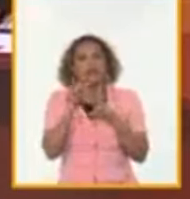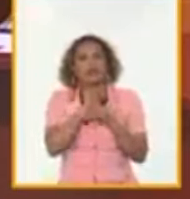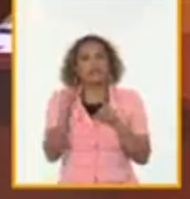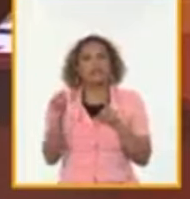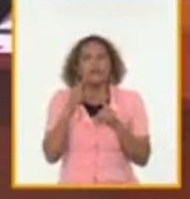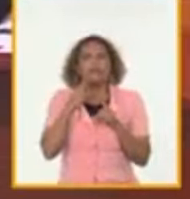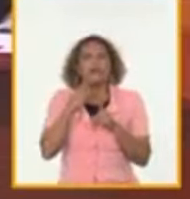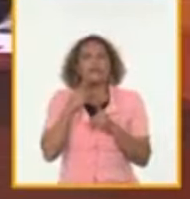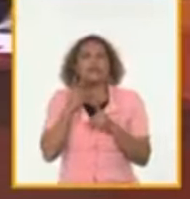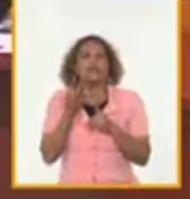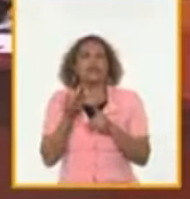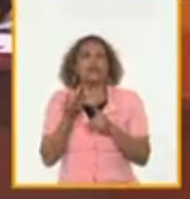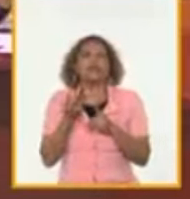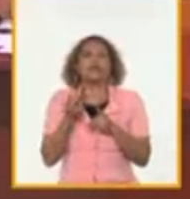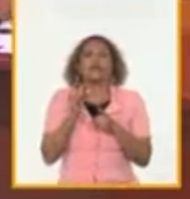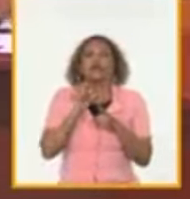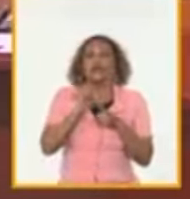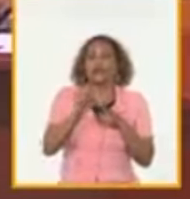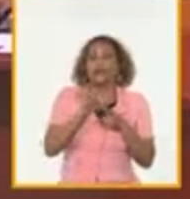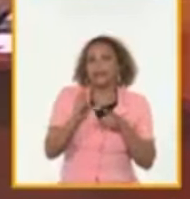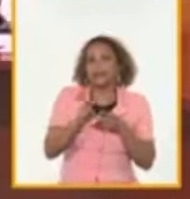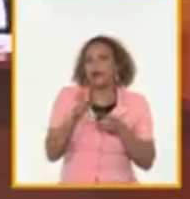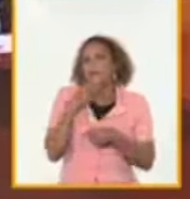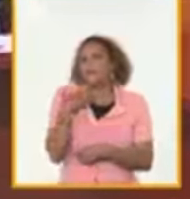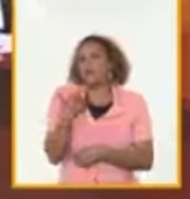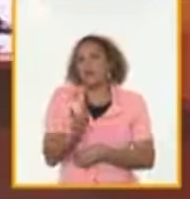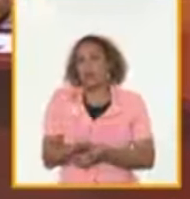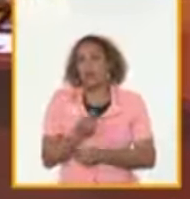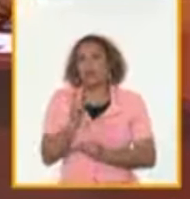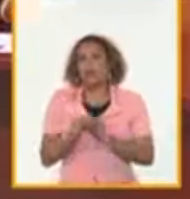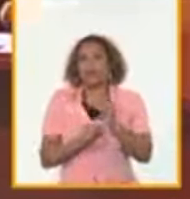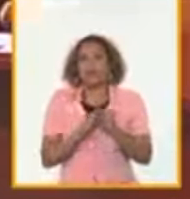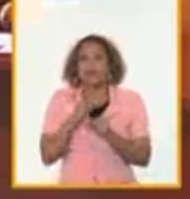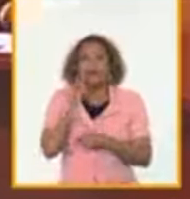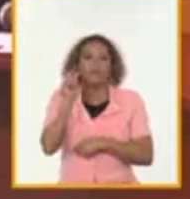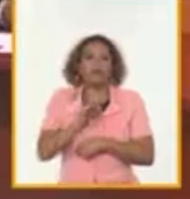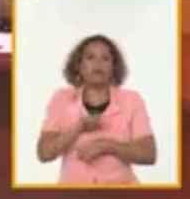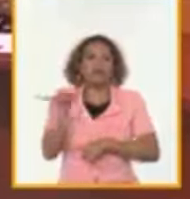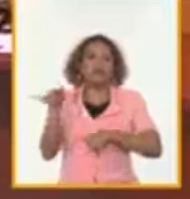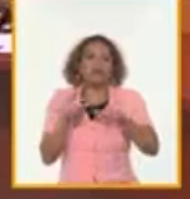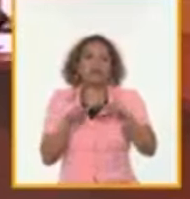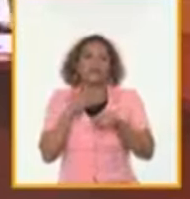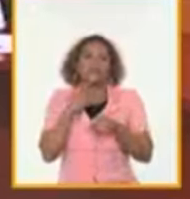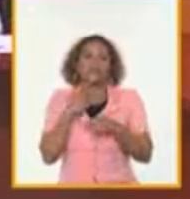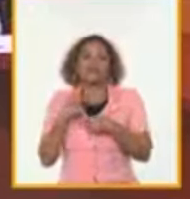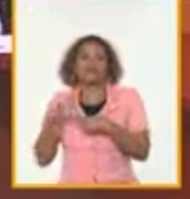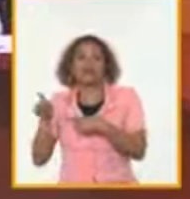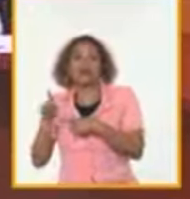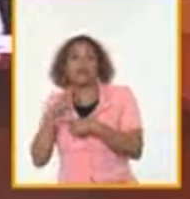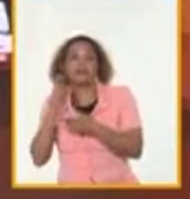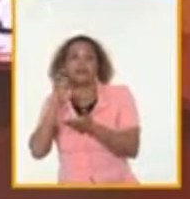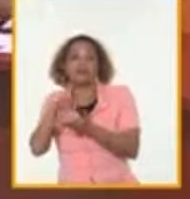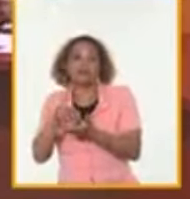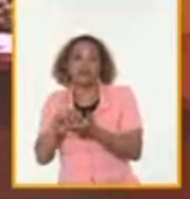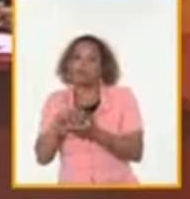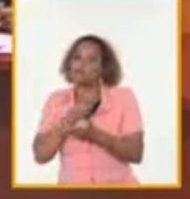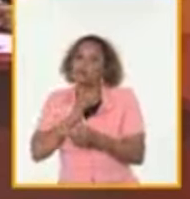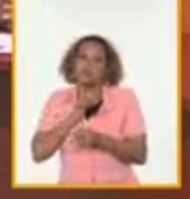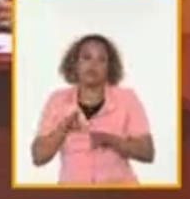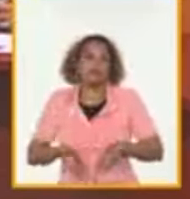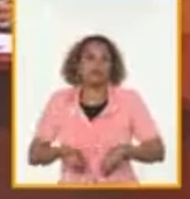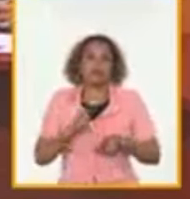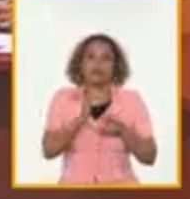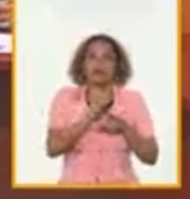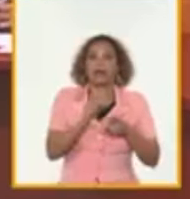la ruralidad de cómo lograr que no siga la emigración del campo a la ciudad que podamos hacer cosas en las comunidades